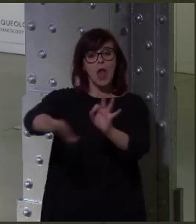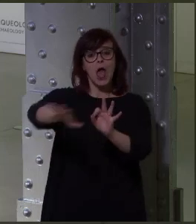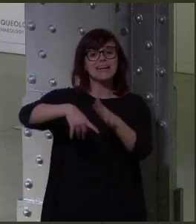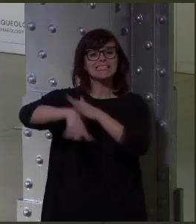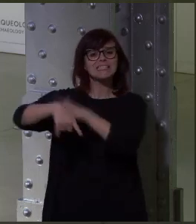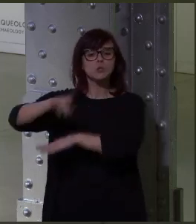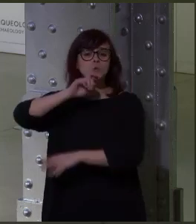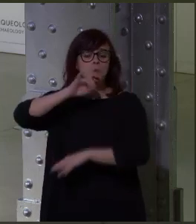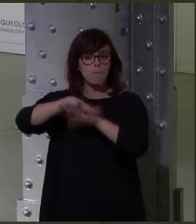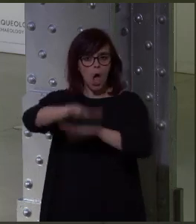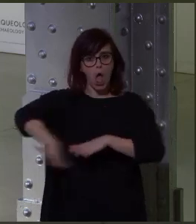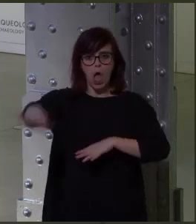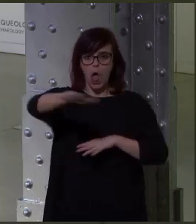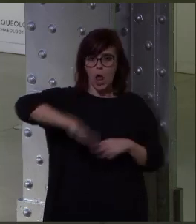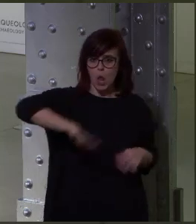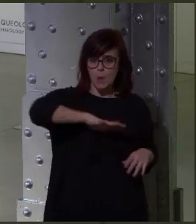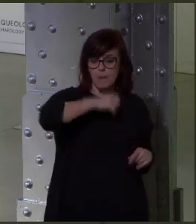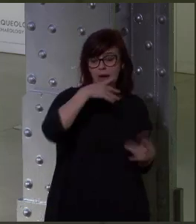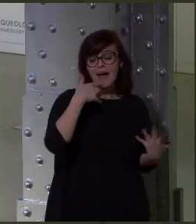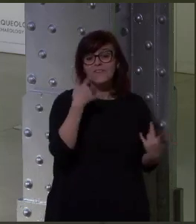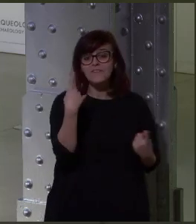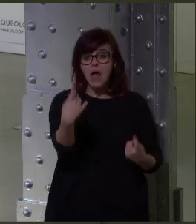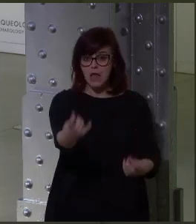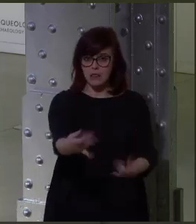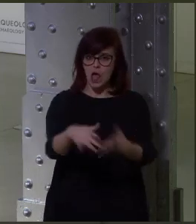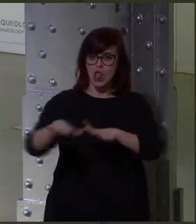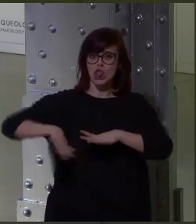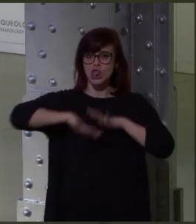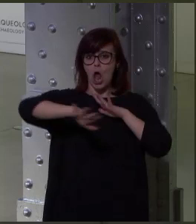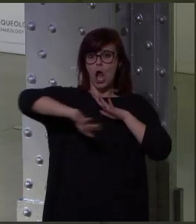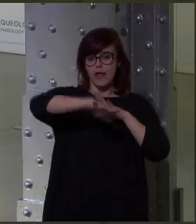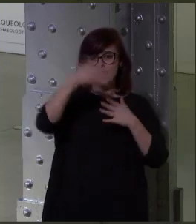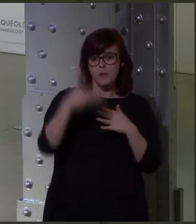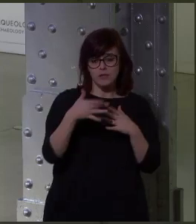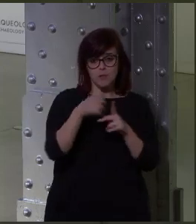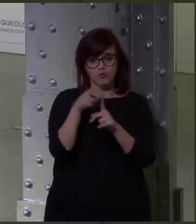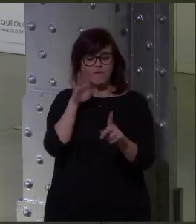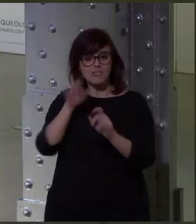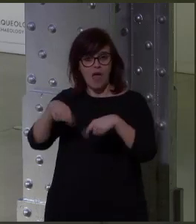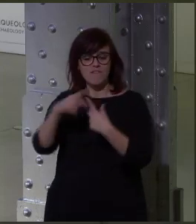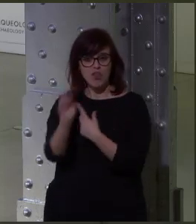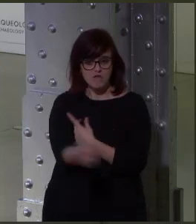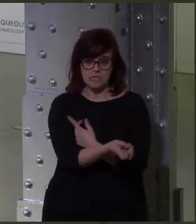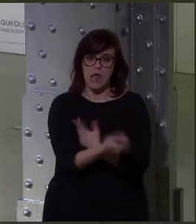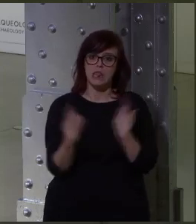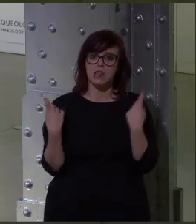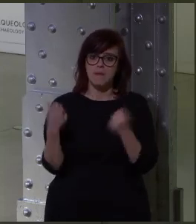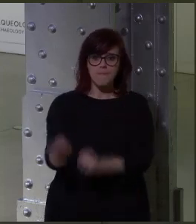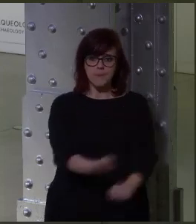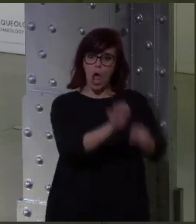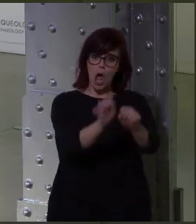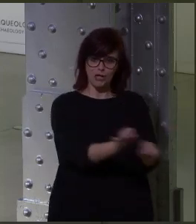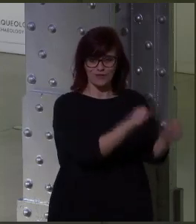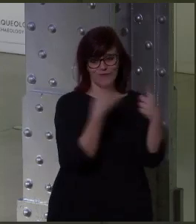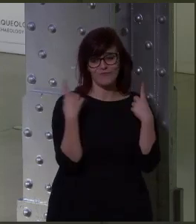ese gran superficie de espacio, aunque todavía nos quedan muchas zonas muy importantes desde el punto de vista de biodiversidad que habría que seguir